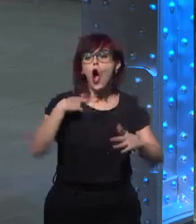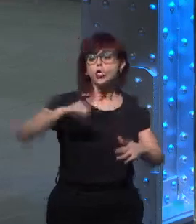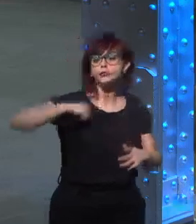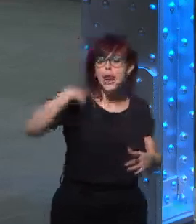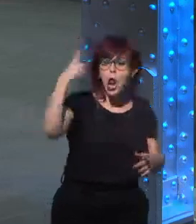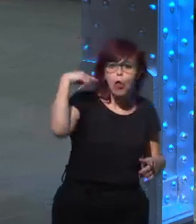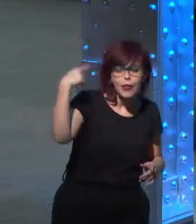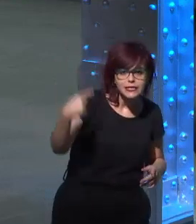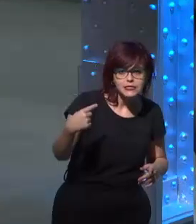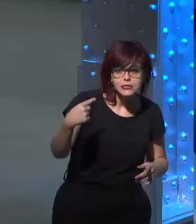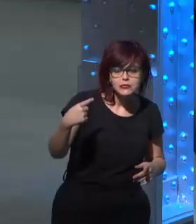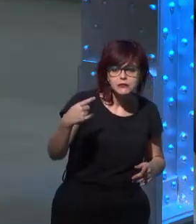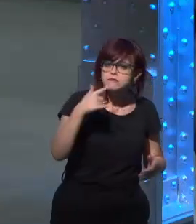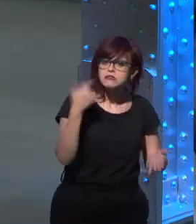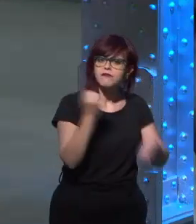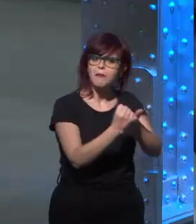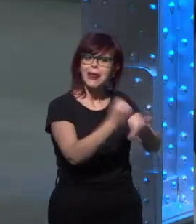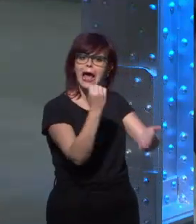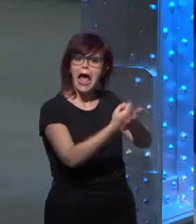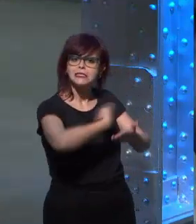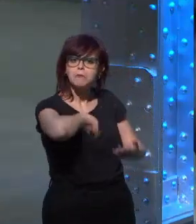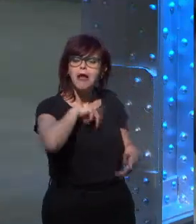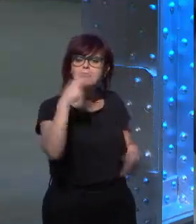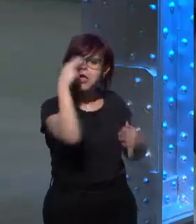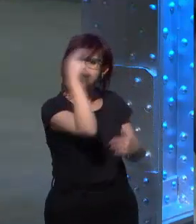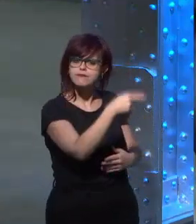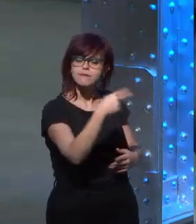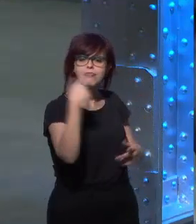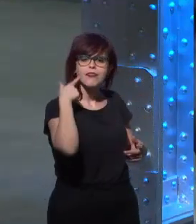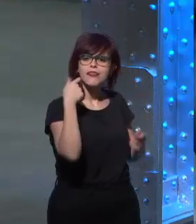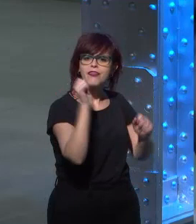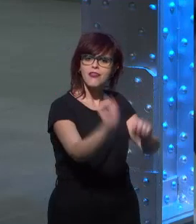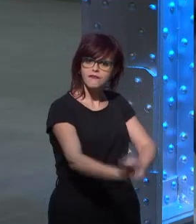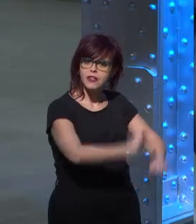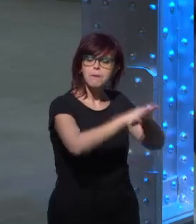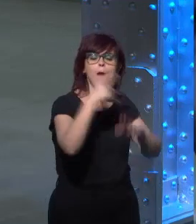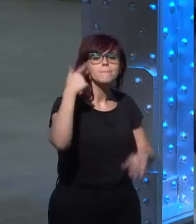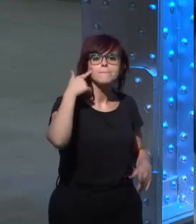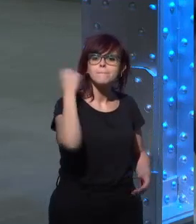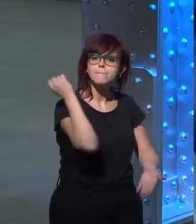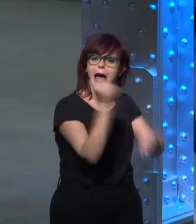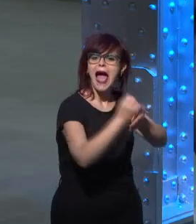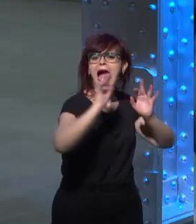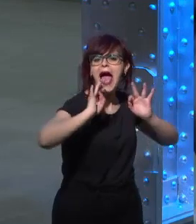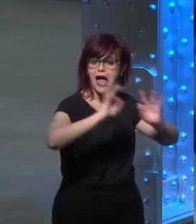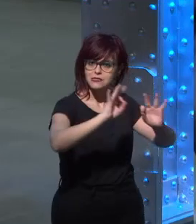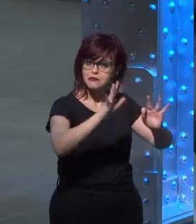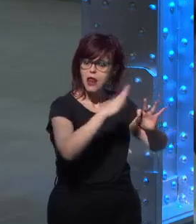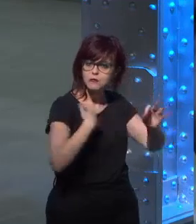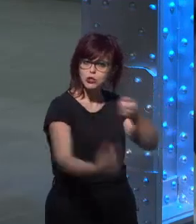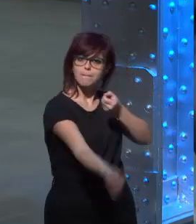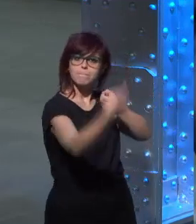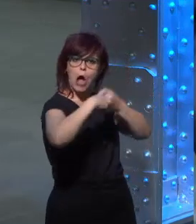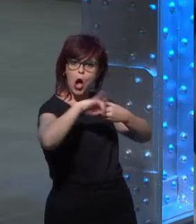una española, es marca España. Y tenemos que hacerle creer que es marca España porque es marca España. Y queremos hacerle parte de